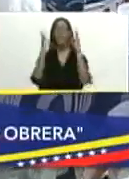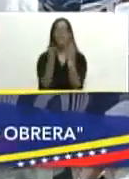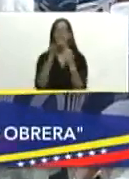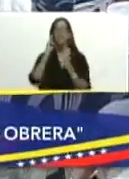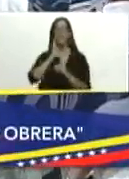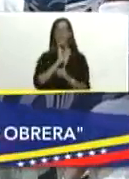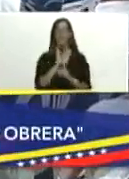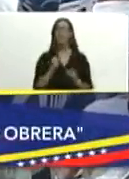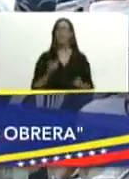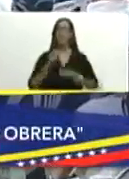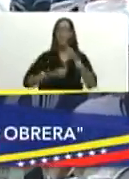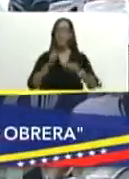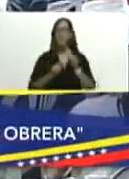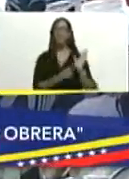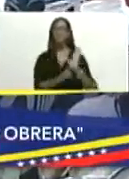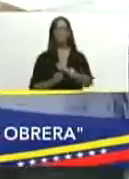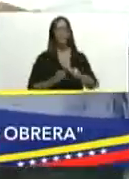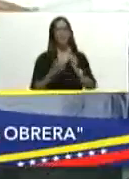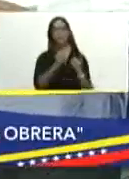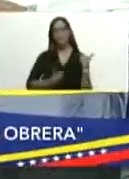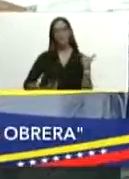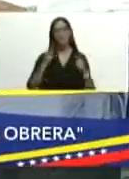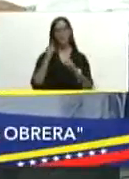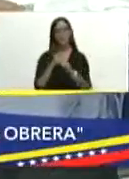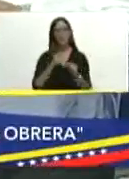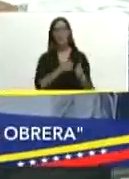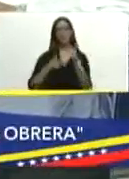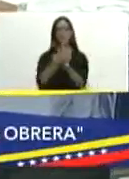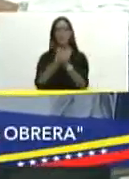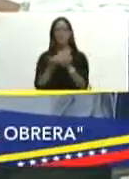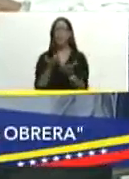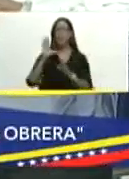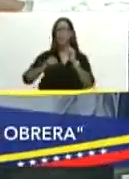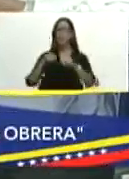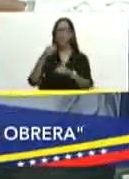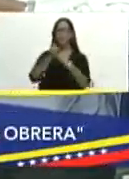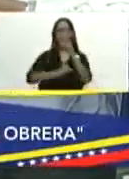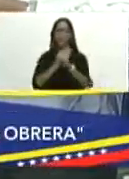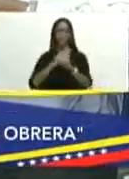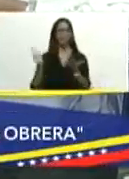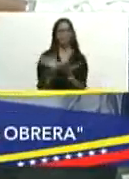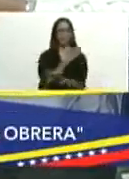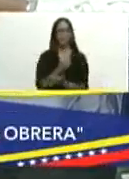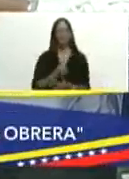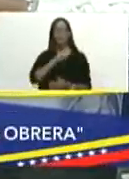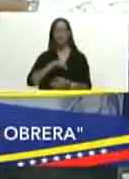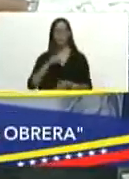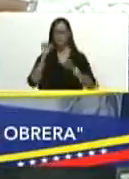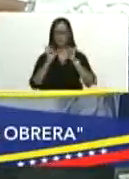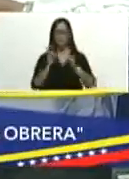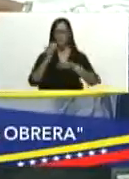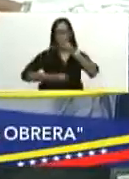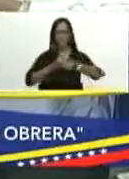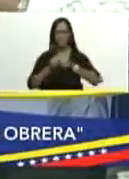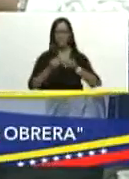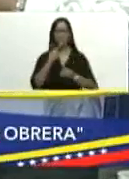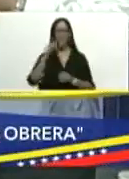lo que hemos venido demostrando presidente desde la sustitución de importaciones Desde esa inventiva lo decía aquel maestro